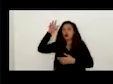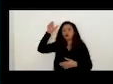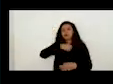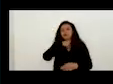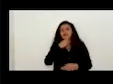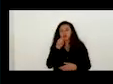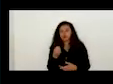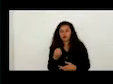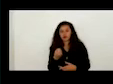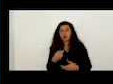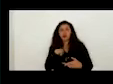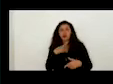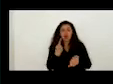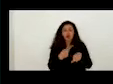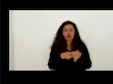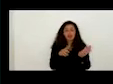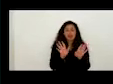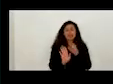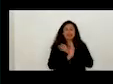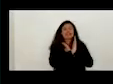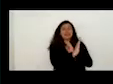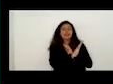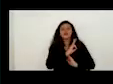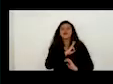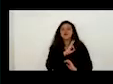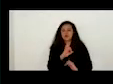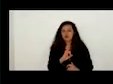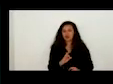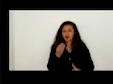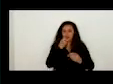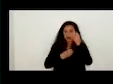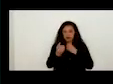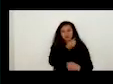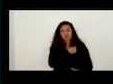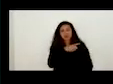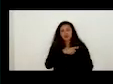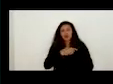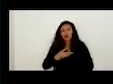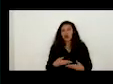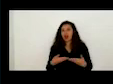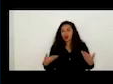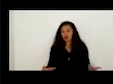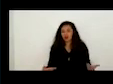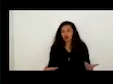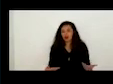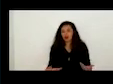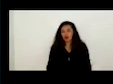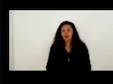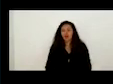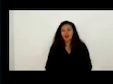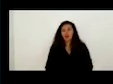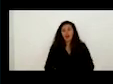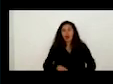puedo prevenir enfermedades. Entonces, la alimentación saludable hoy en día se debe de considerar como uno de